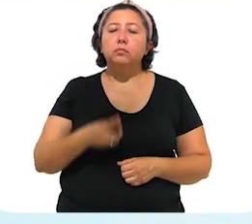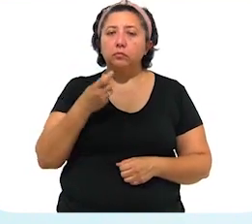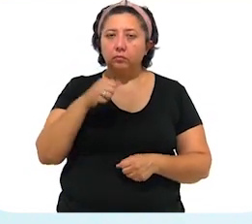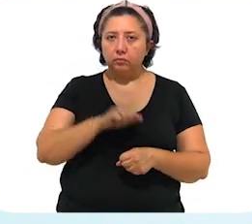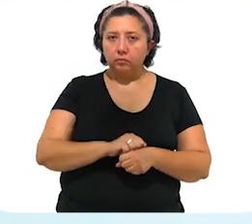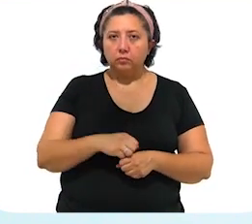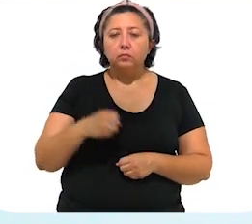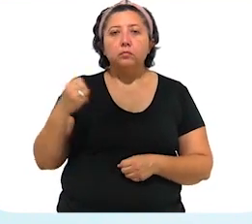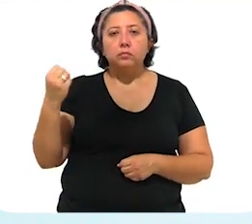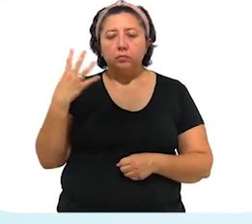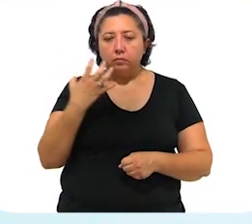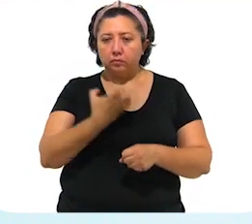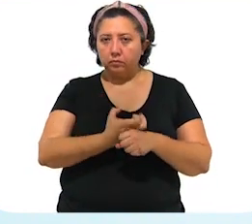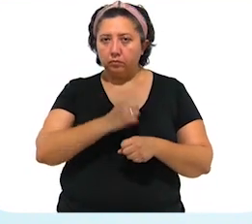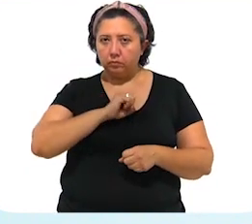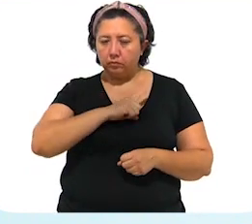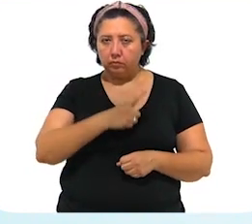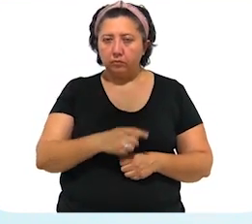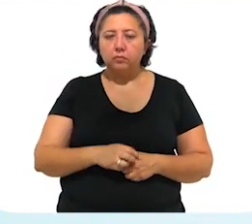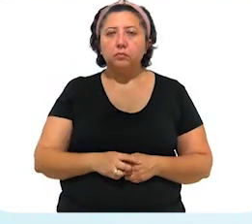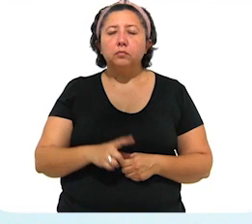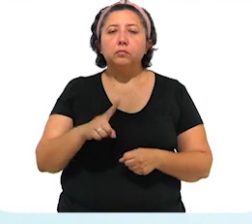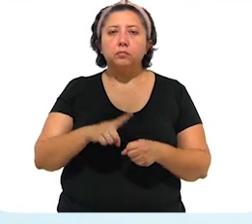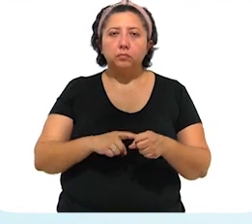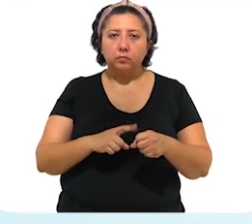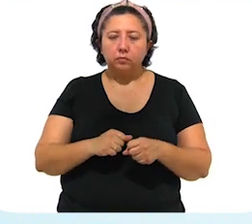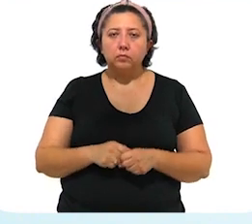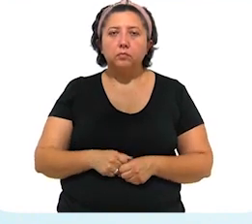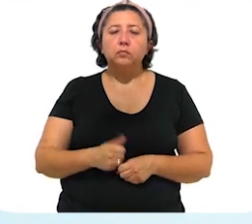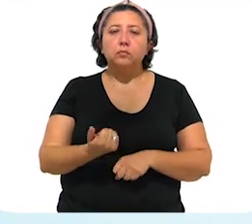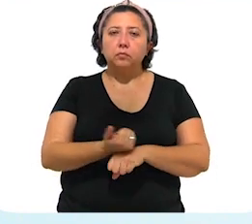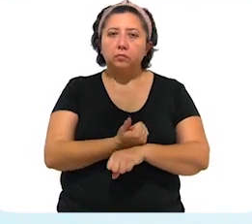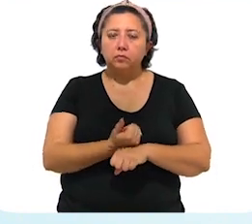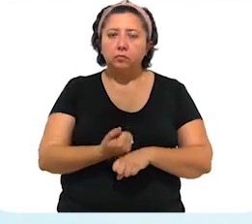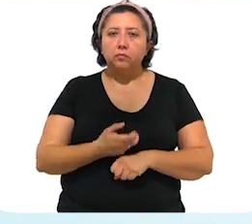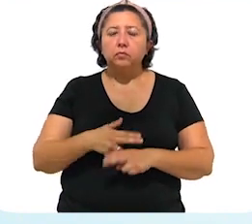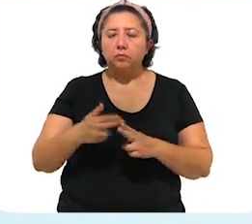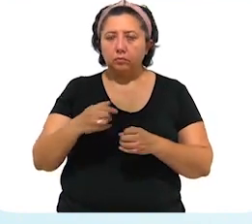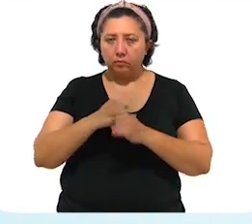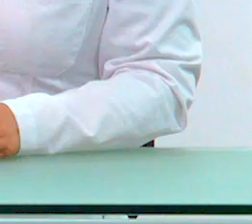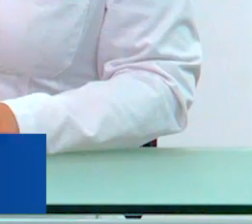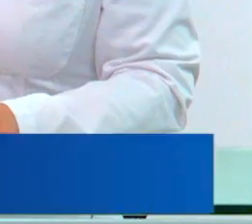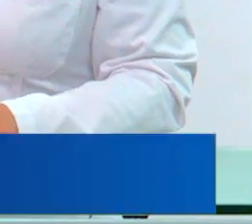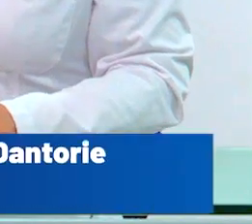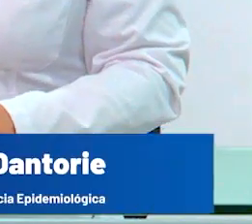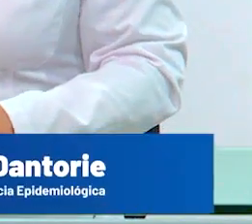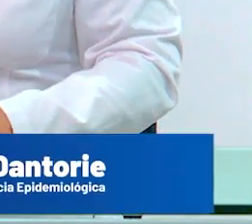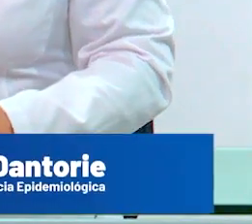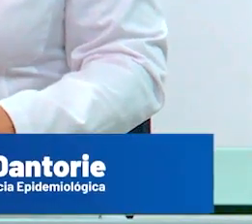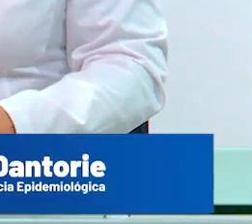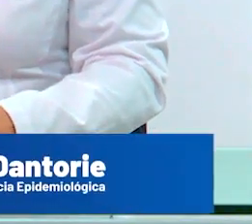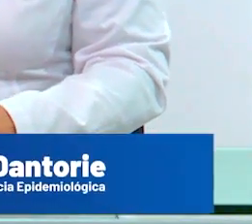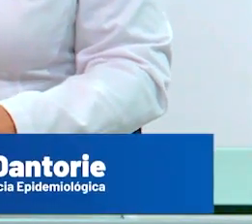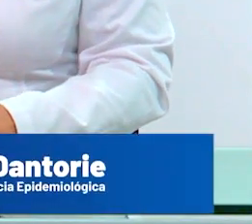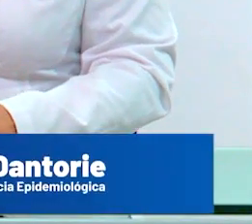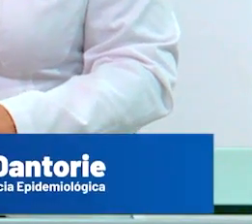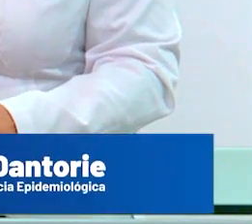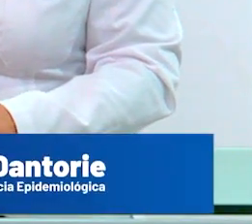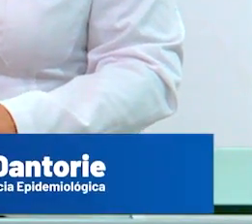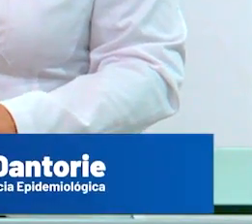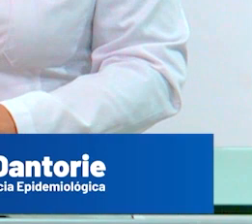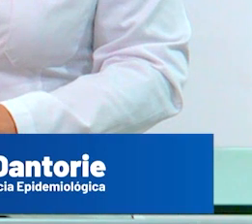indicadores semanales del semáforo estatal de salud marcan color amarillo hasta aquí el reporte gracias licenciada